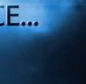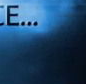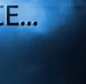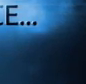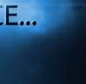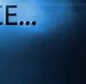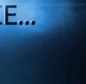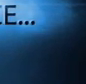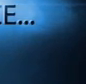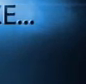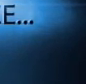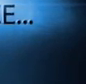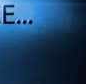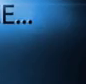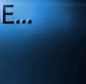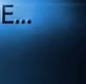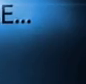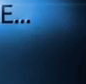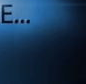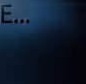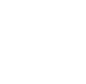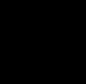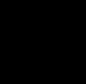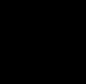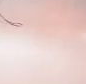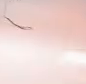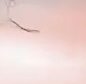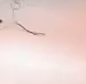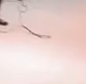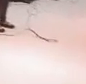Una generación que te dice: